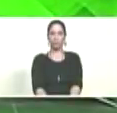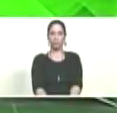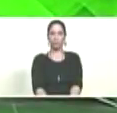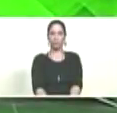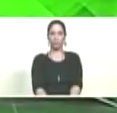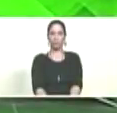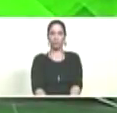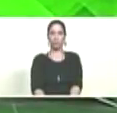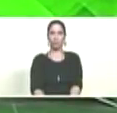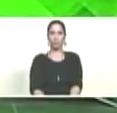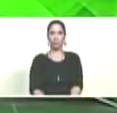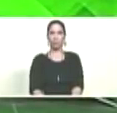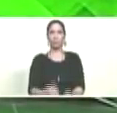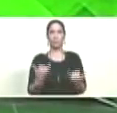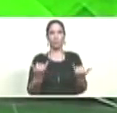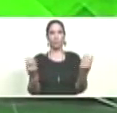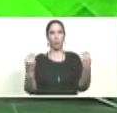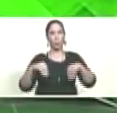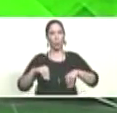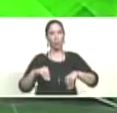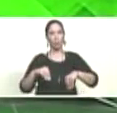que instalemos ahora